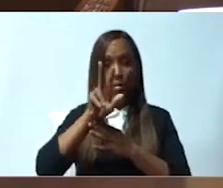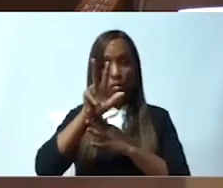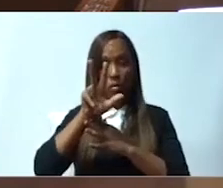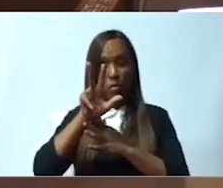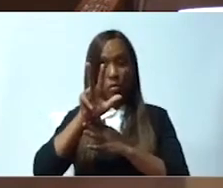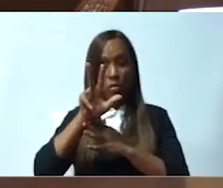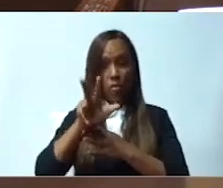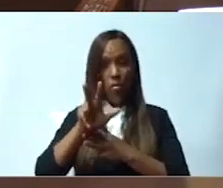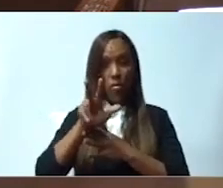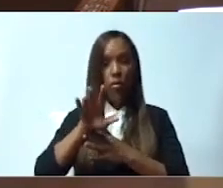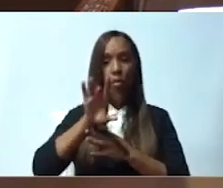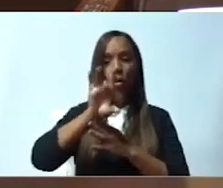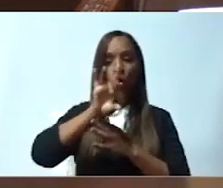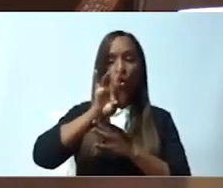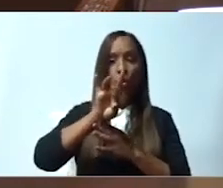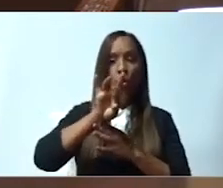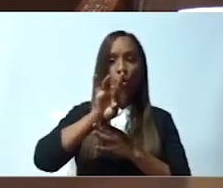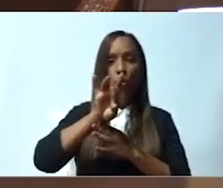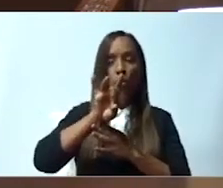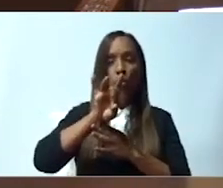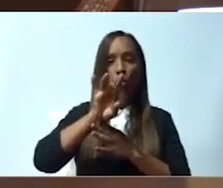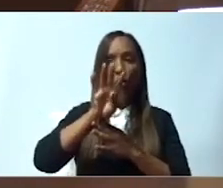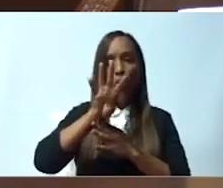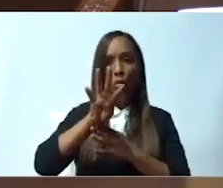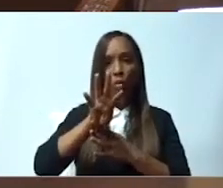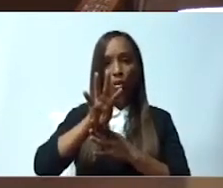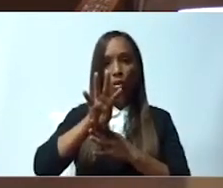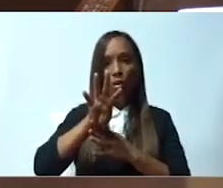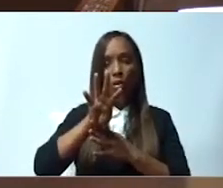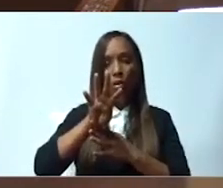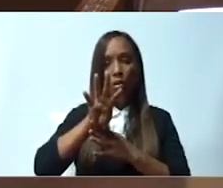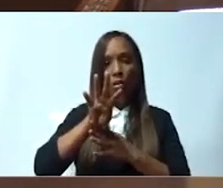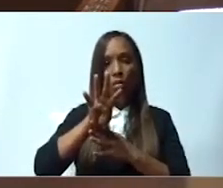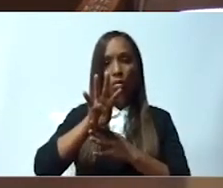podemos, conocemos el de la 12.1, pero